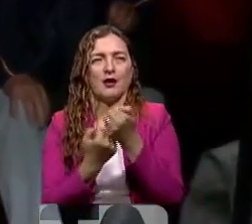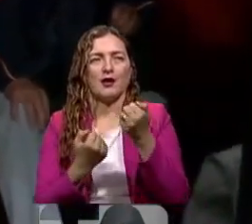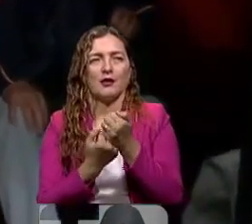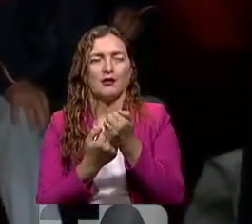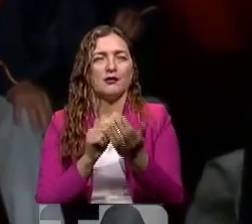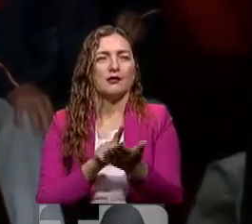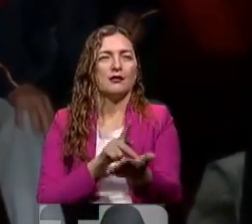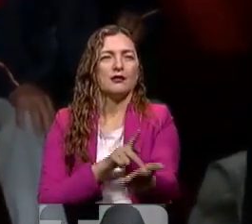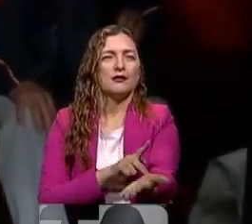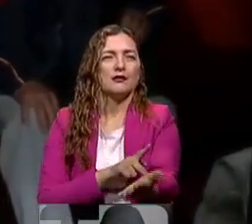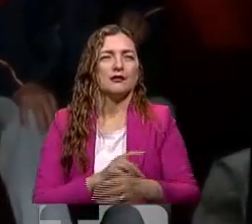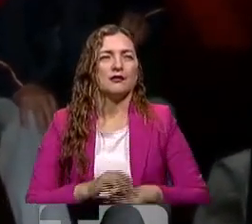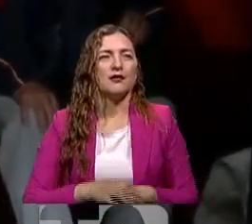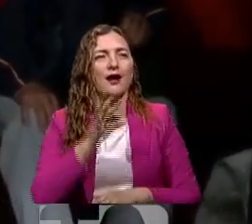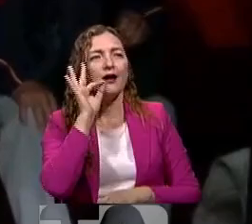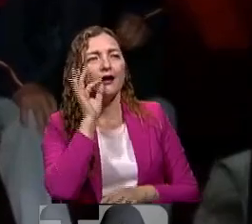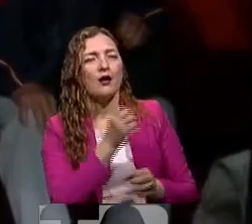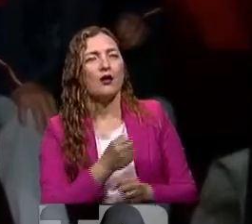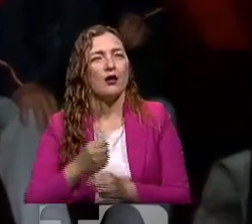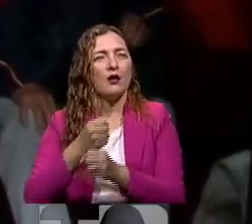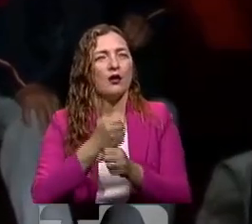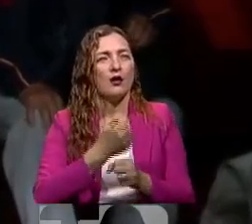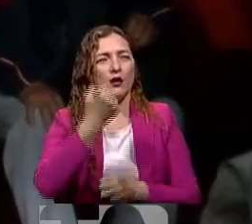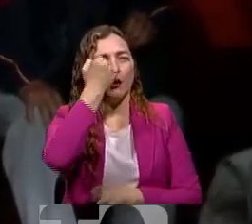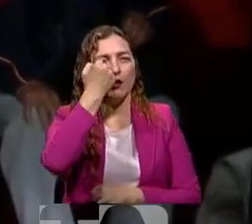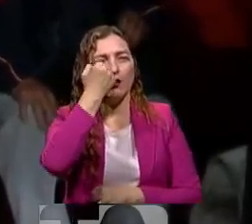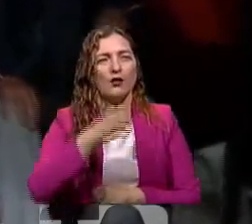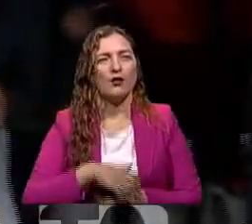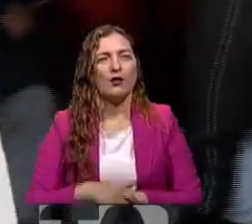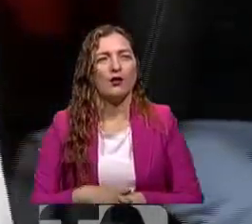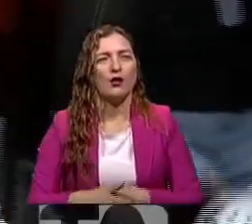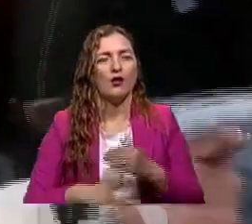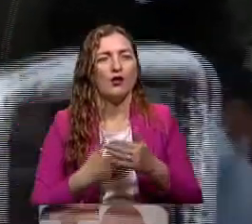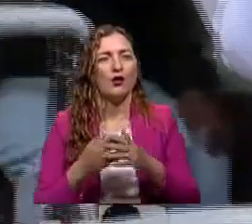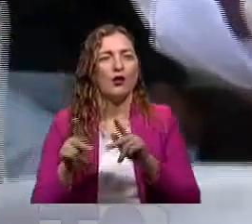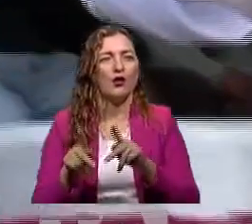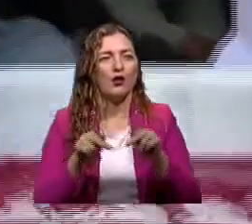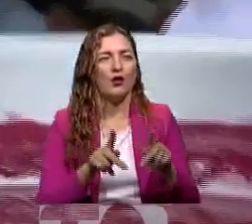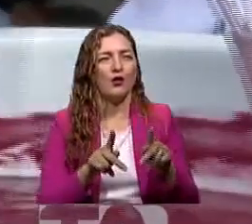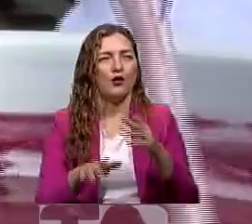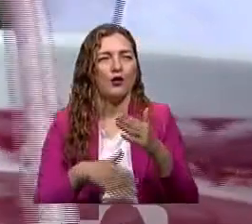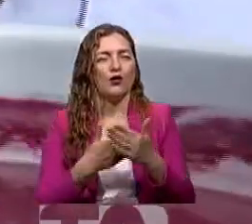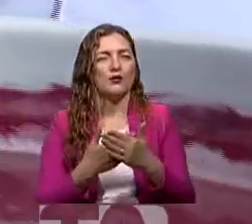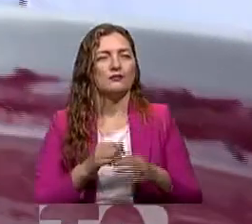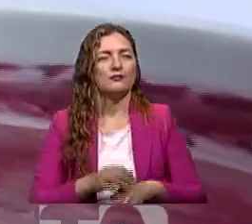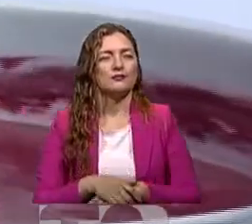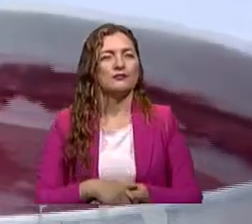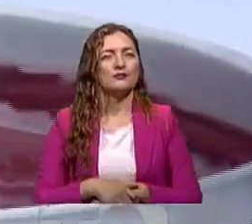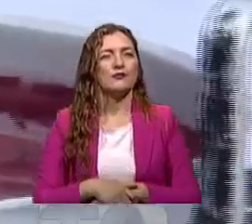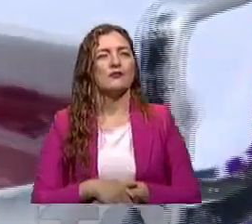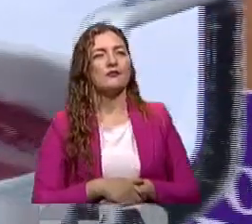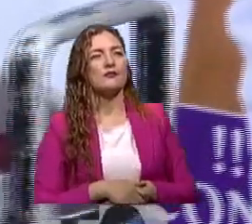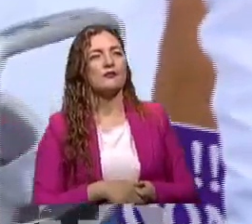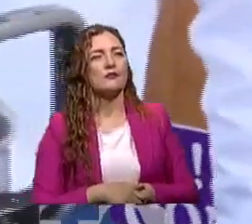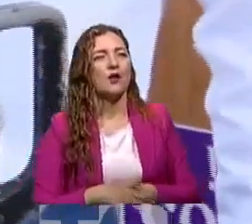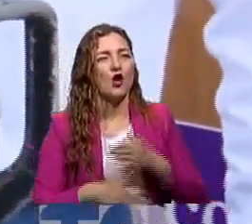la tradicional y deliciosa colada morada. Pues ya está preparada, estamos listos para servir